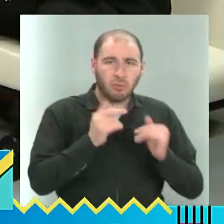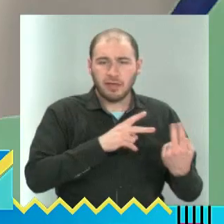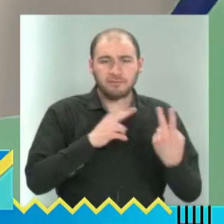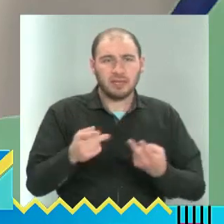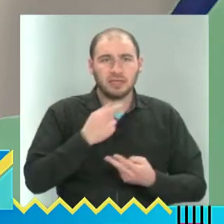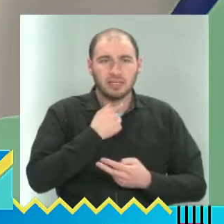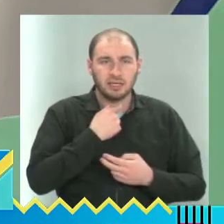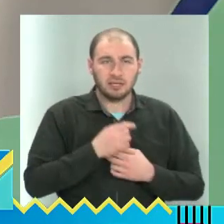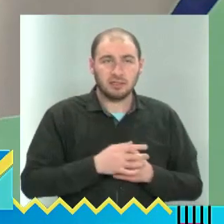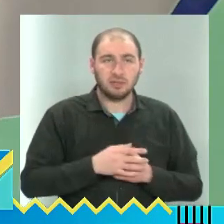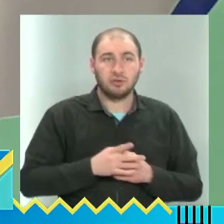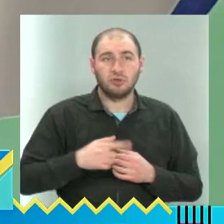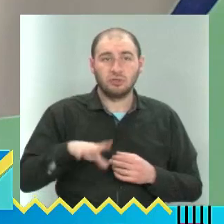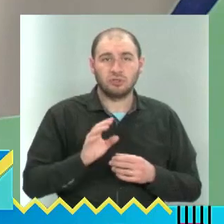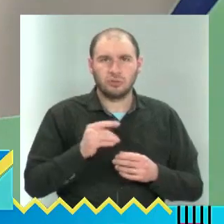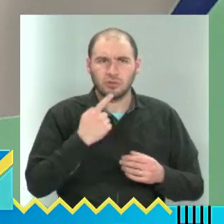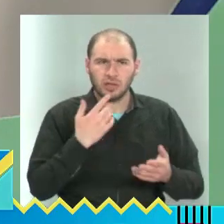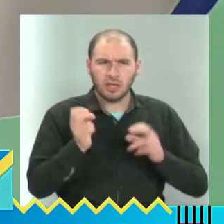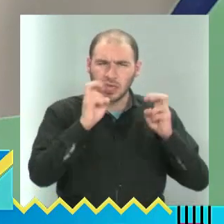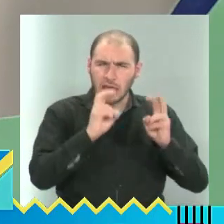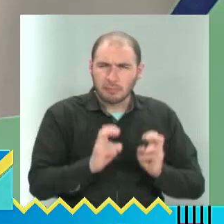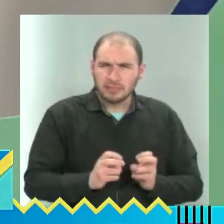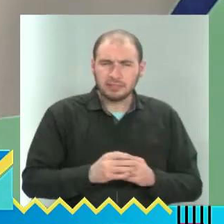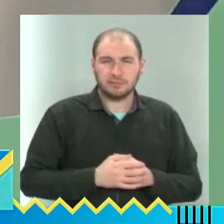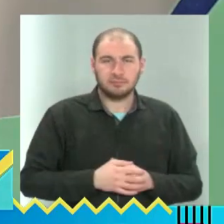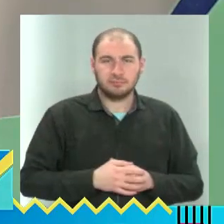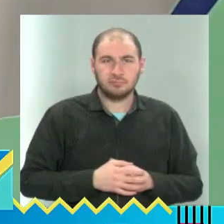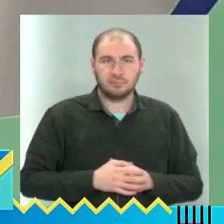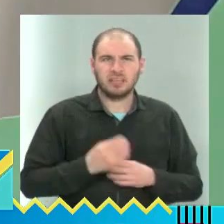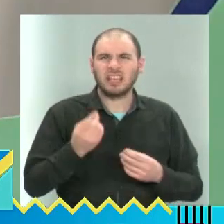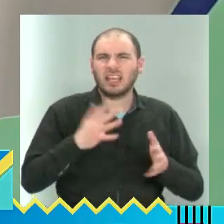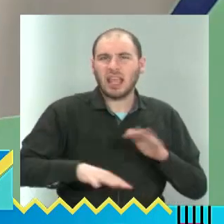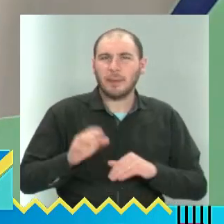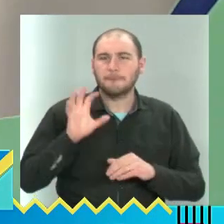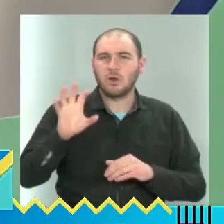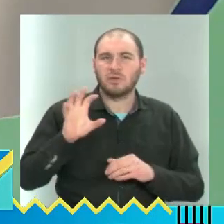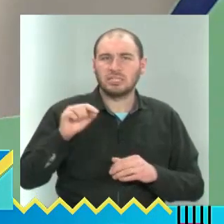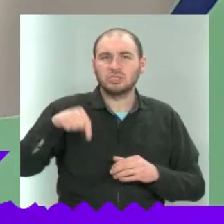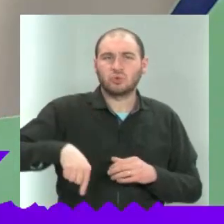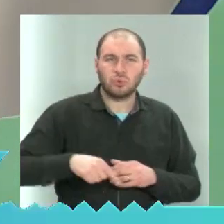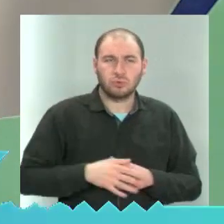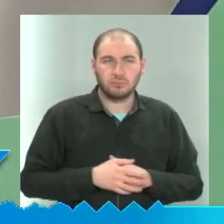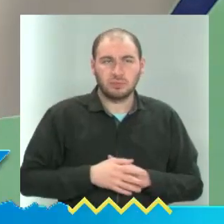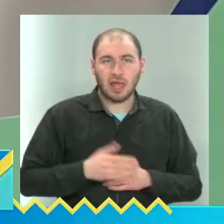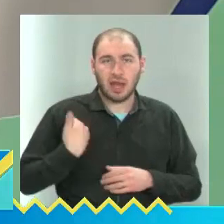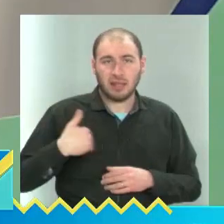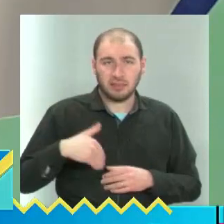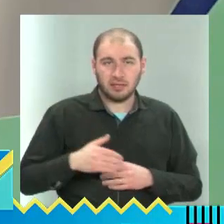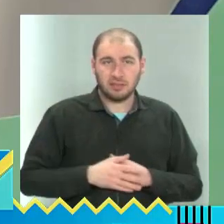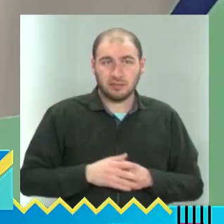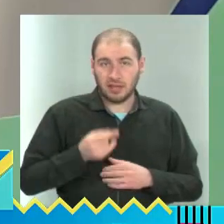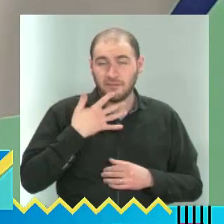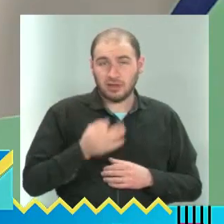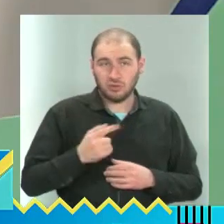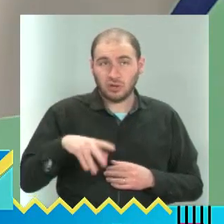viajar. Bueno, nosotros en el interín empezamos a investigar qué es lo que existía en esta provincia del sur del país. Y efectivamente